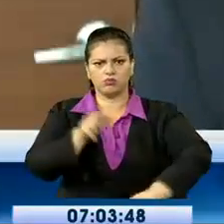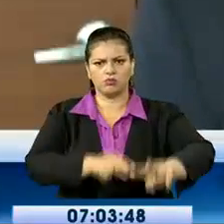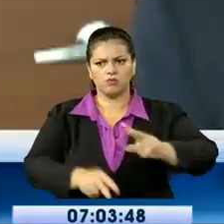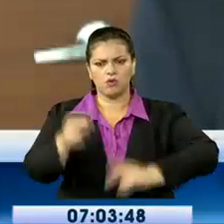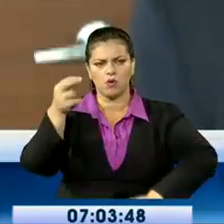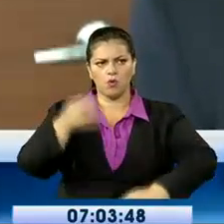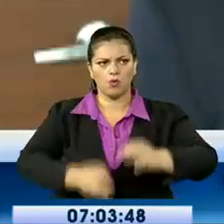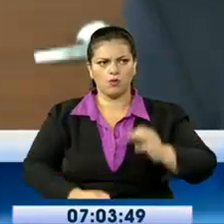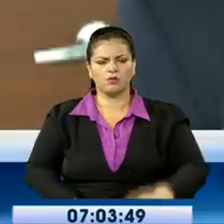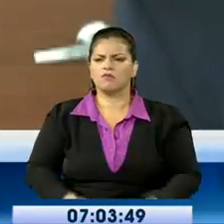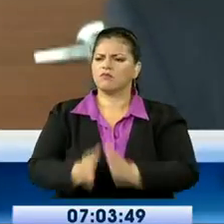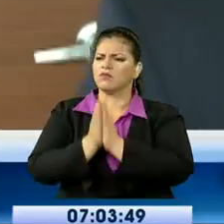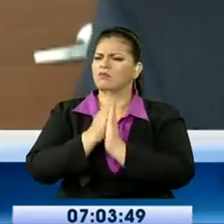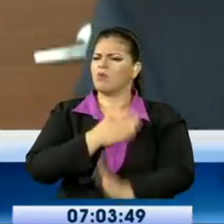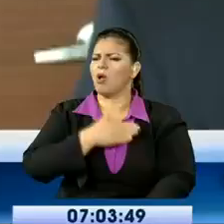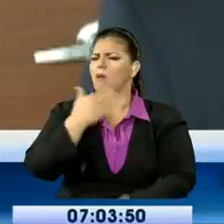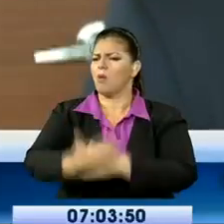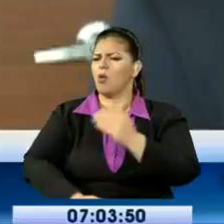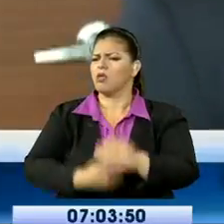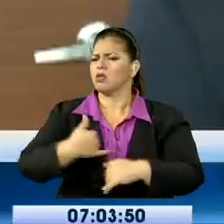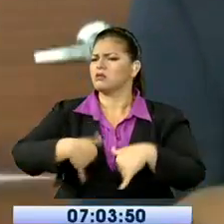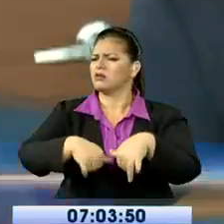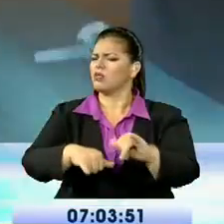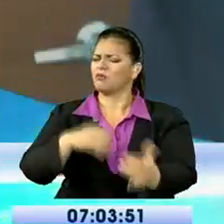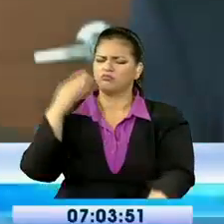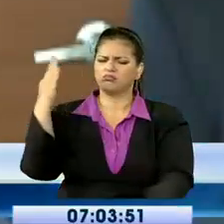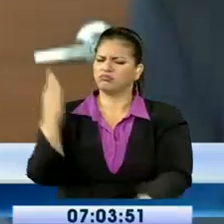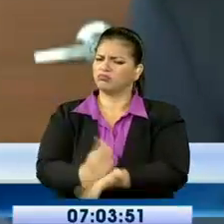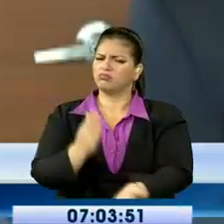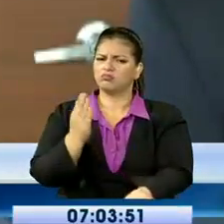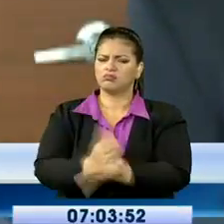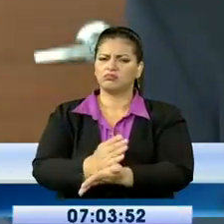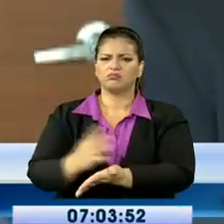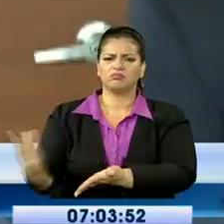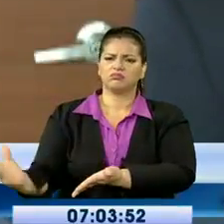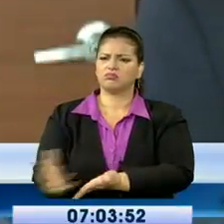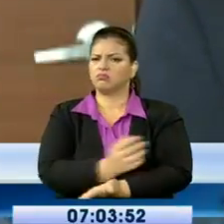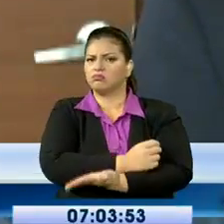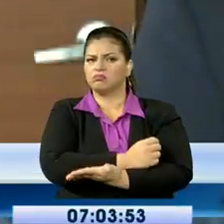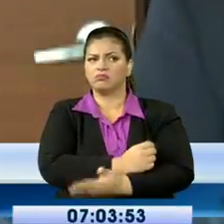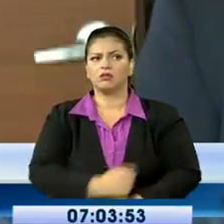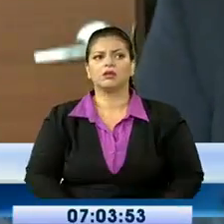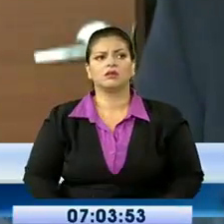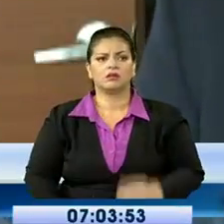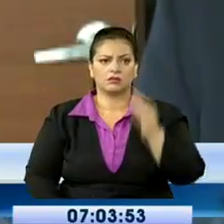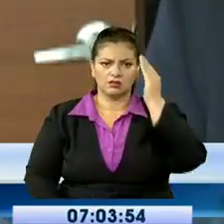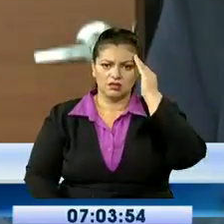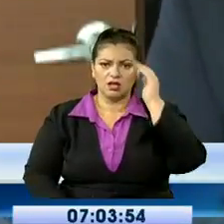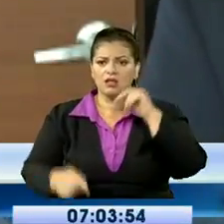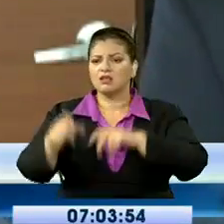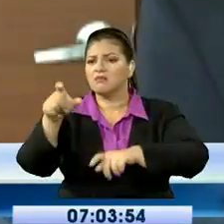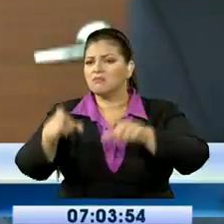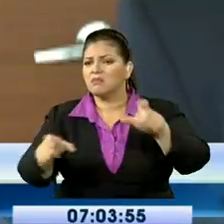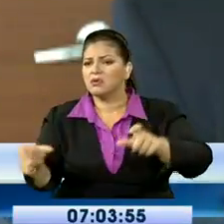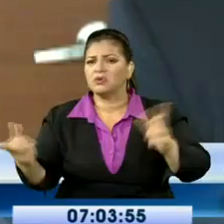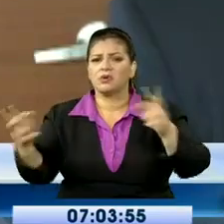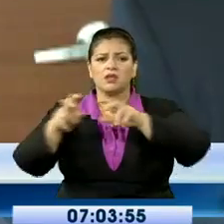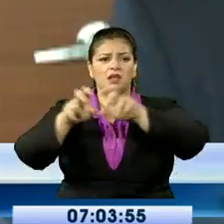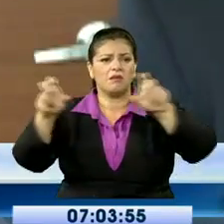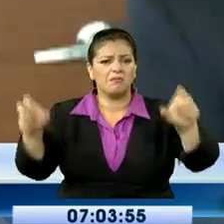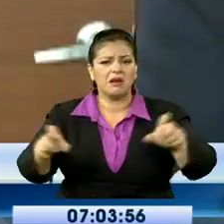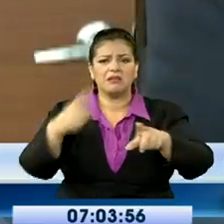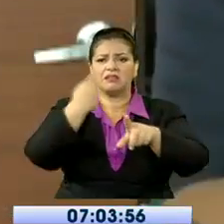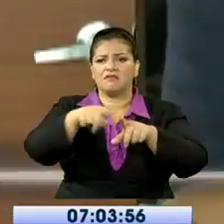anule el proceso es porque aquí se ha hecho un combo. Este es un juicio combo, donde hay varios contratistas, varias empresas y varios